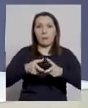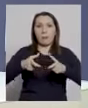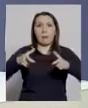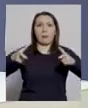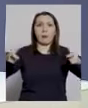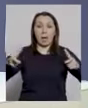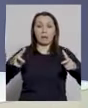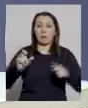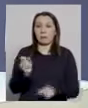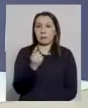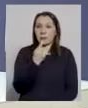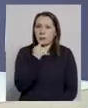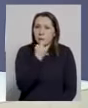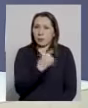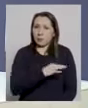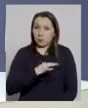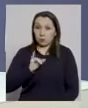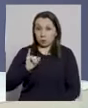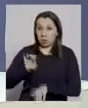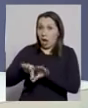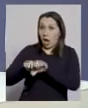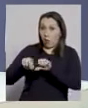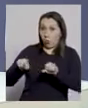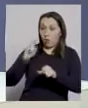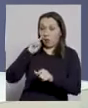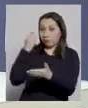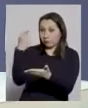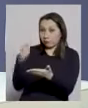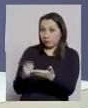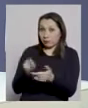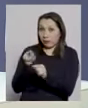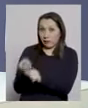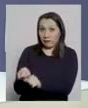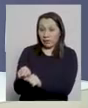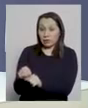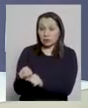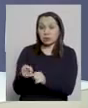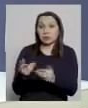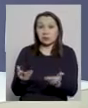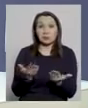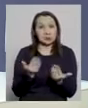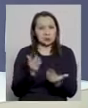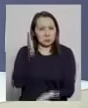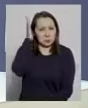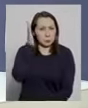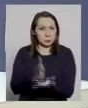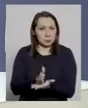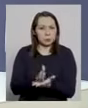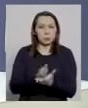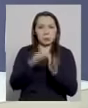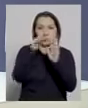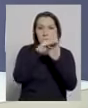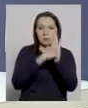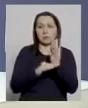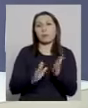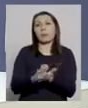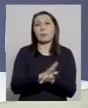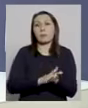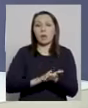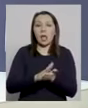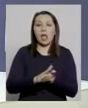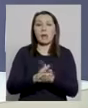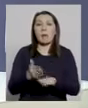contagios. Primero, ministro, ¿usted comparte este diagnóstico? Y lo otro, ¿es necesario endurecer las medidas, como por